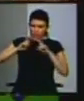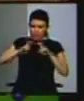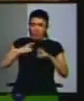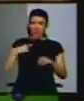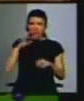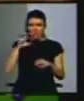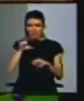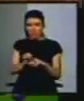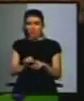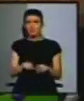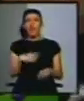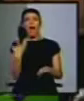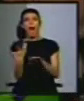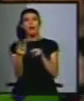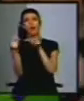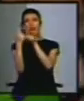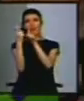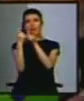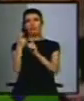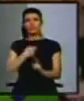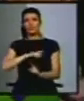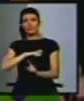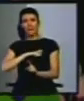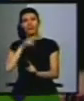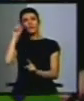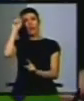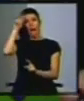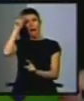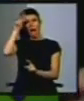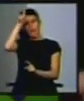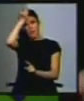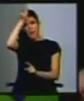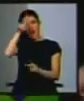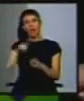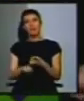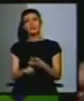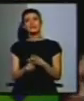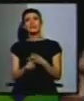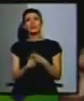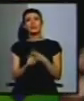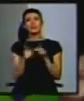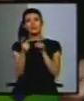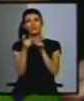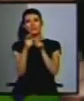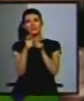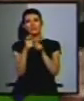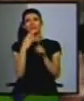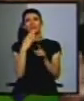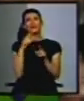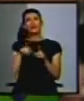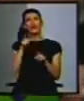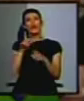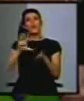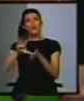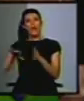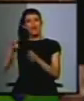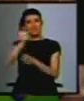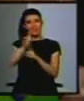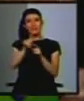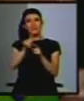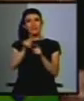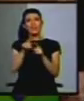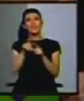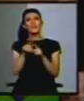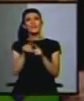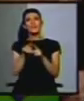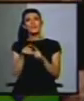convenio de cooperación con España, con Alemania y con los países escandinavos para